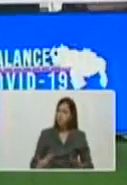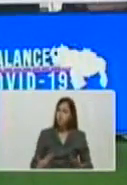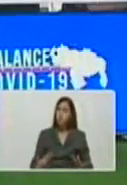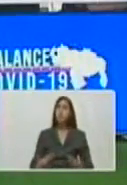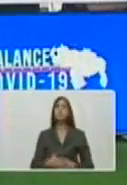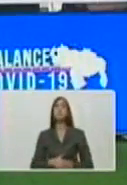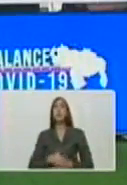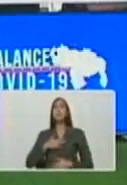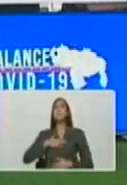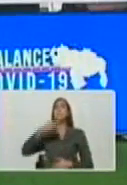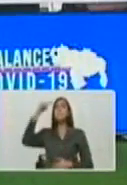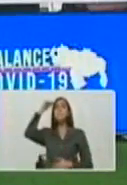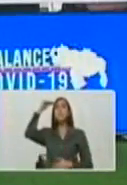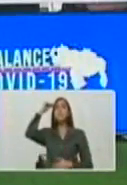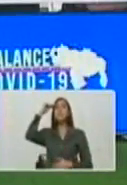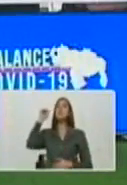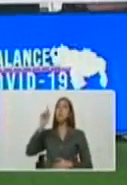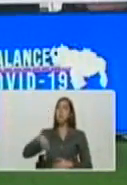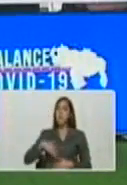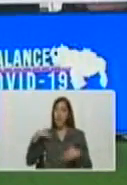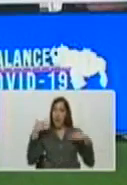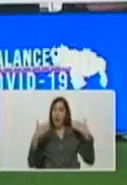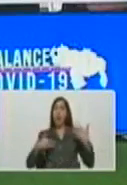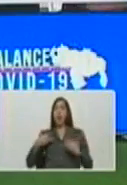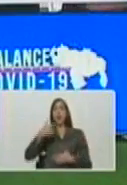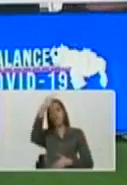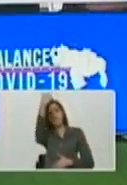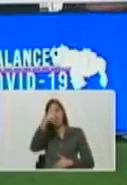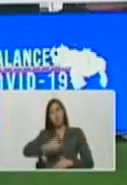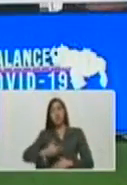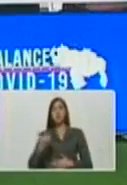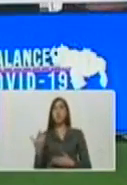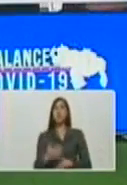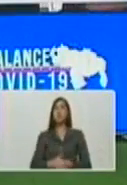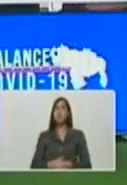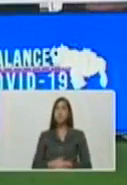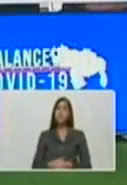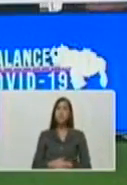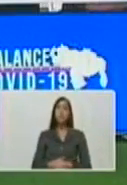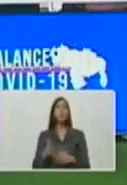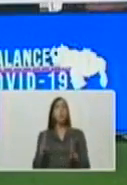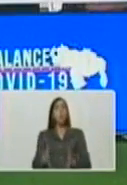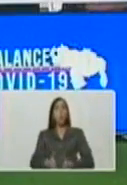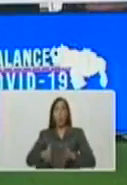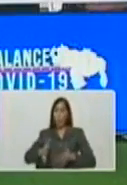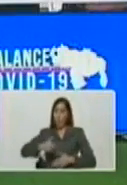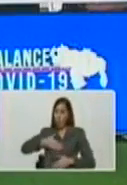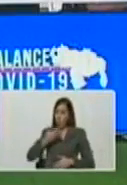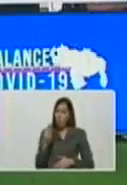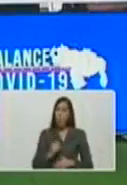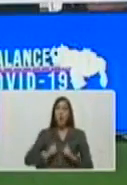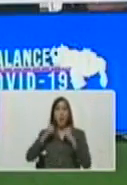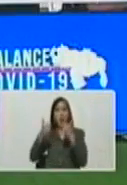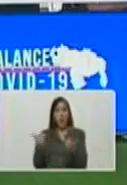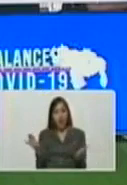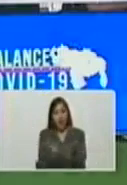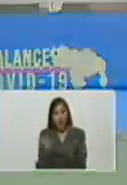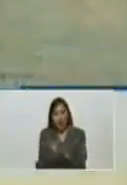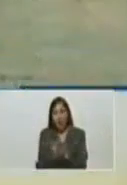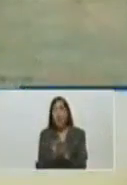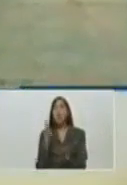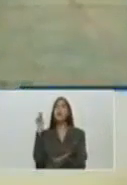En mi mente. En mi ser. Haber logrado el reinicio de clases